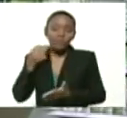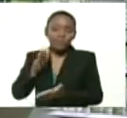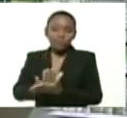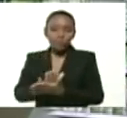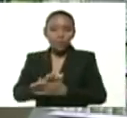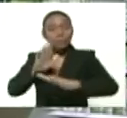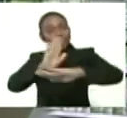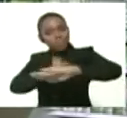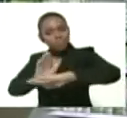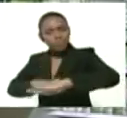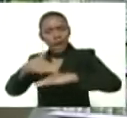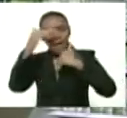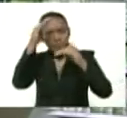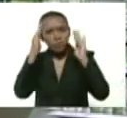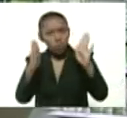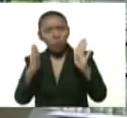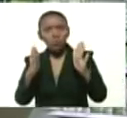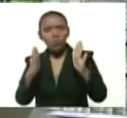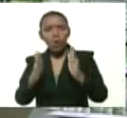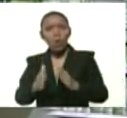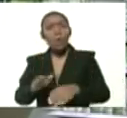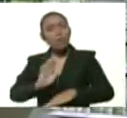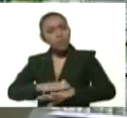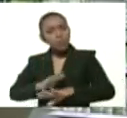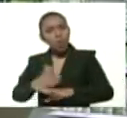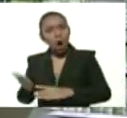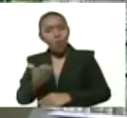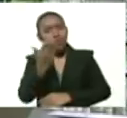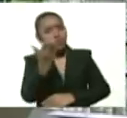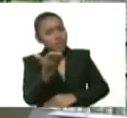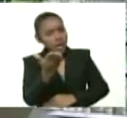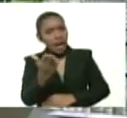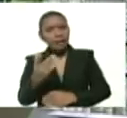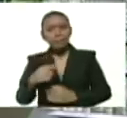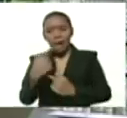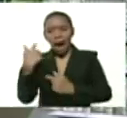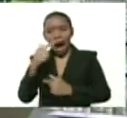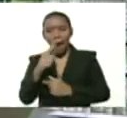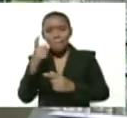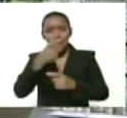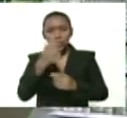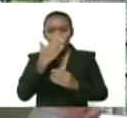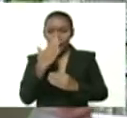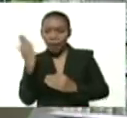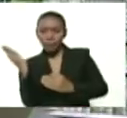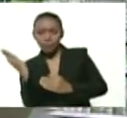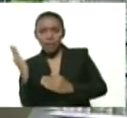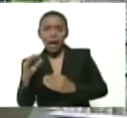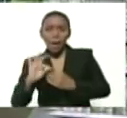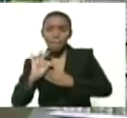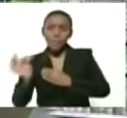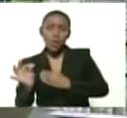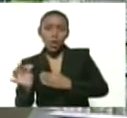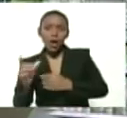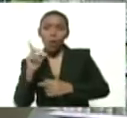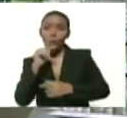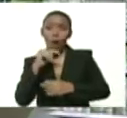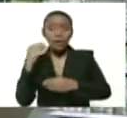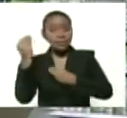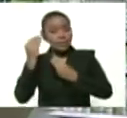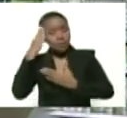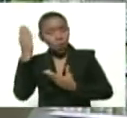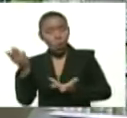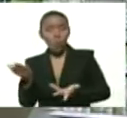de atención, porque probablemente usted tenga a una persona al lado que está infectada por COVID-19 y no tiene manera de saberlo.